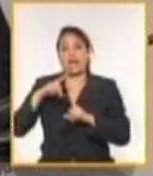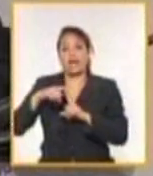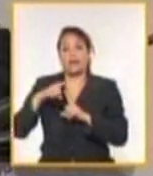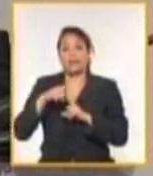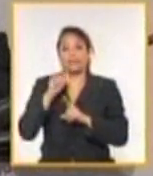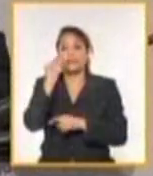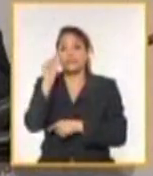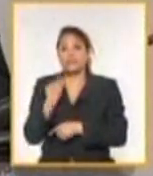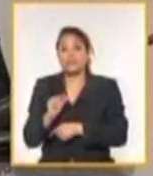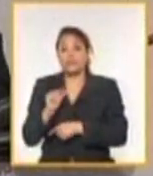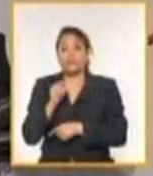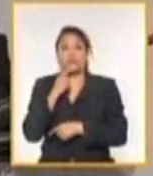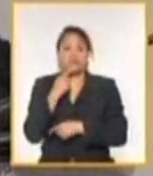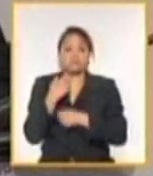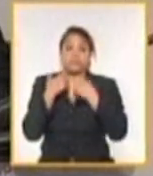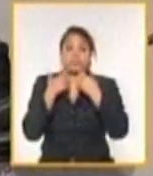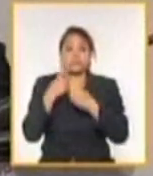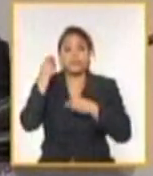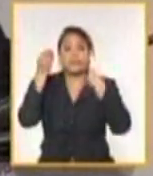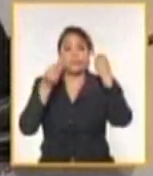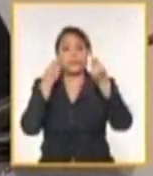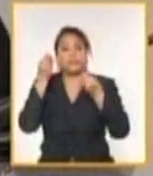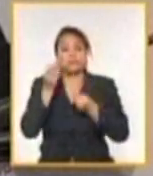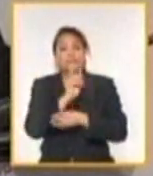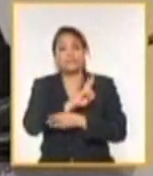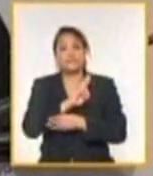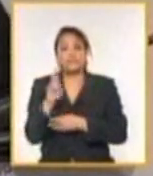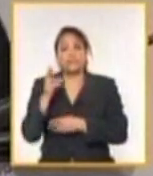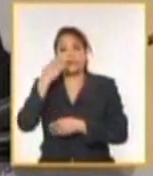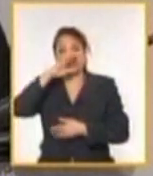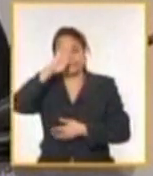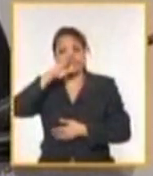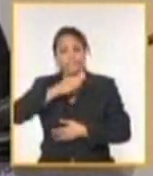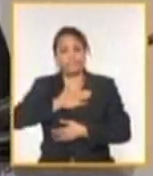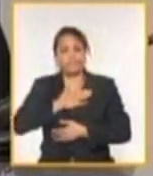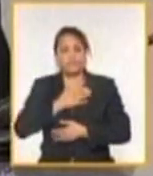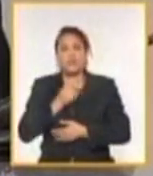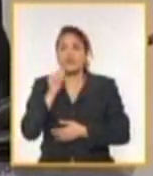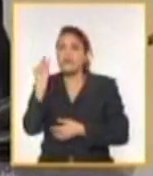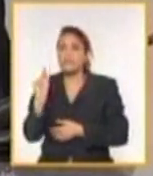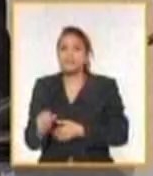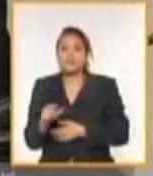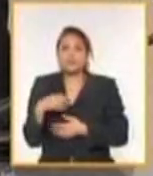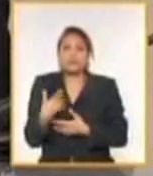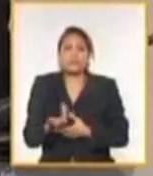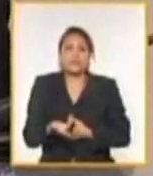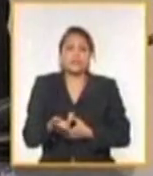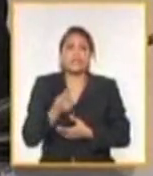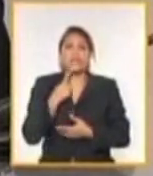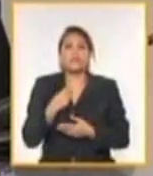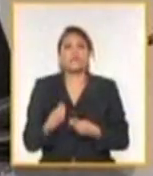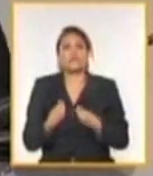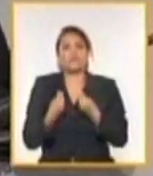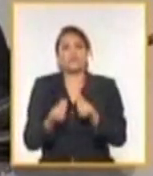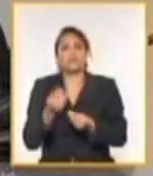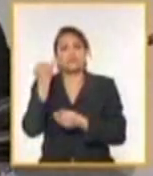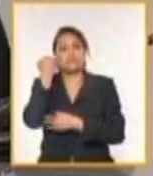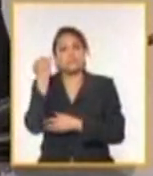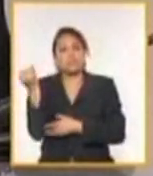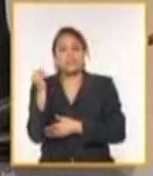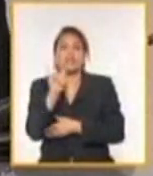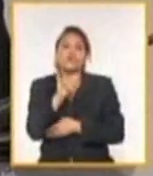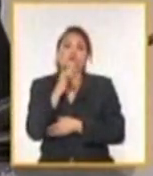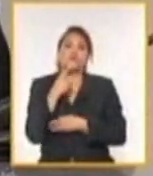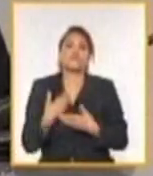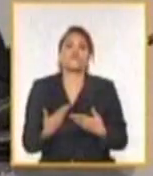cimeras del pensamiento revolucionario cubano y un hombre que, como decíamos, nos dejó ideas, pero nos dejó también